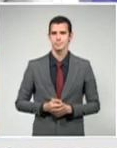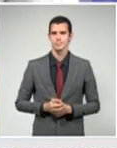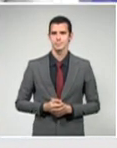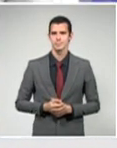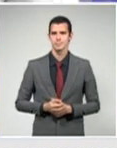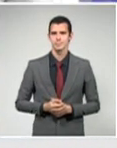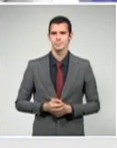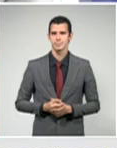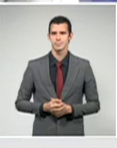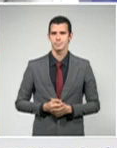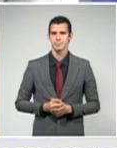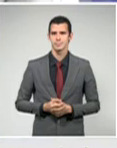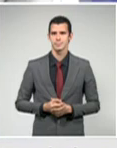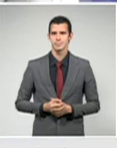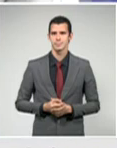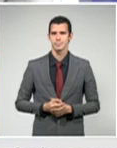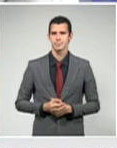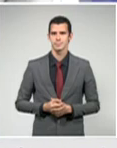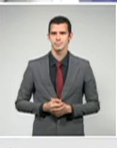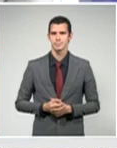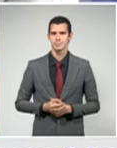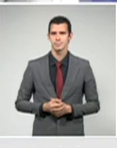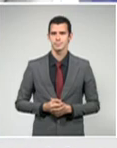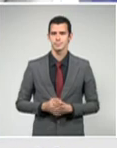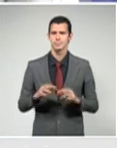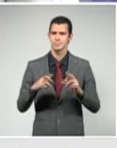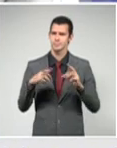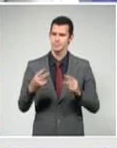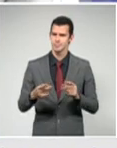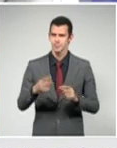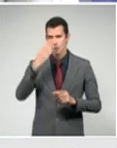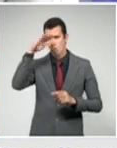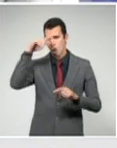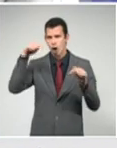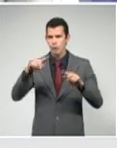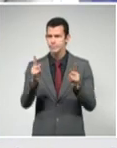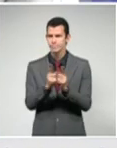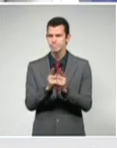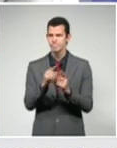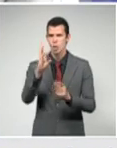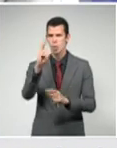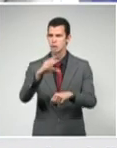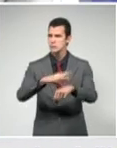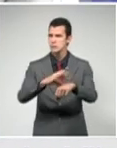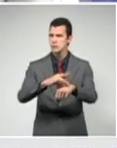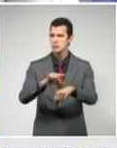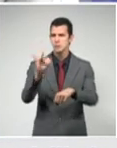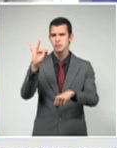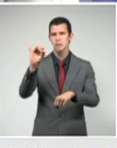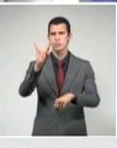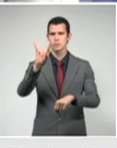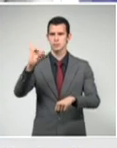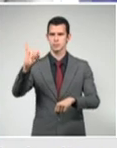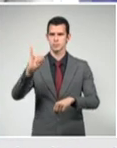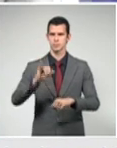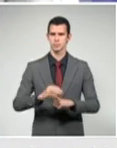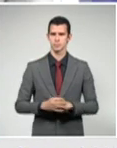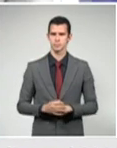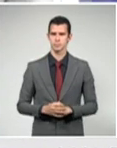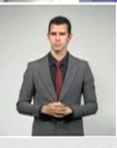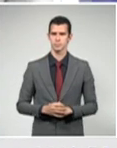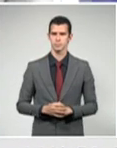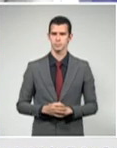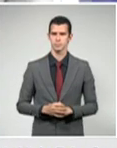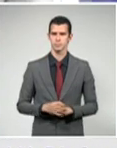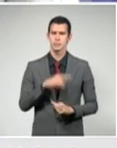nuestra conferencia de prensa. Reitero, Cuba hoy reporta 796 casos confirmados a la COVID-19, se lamenta el